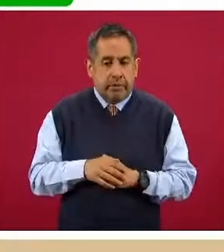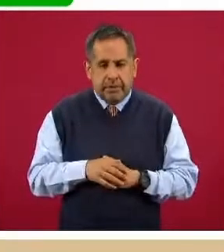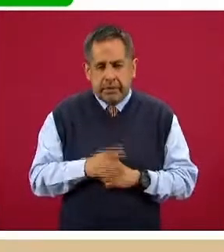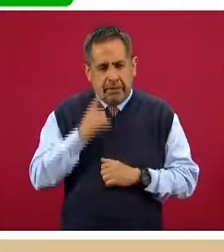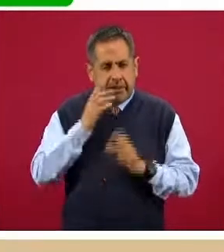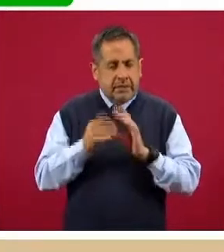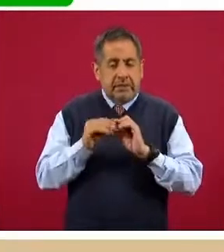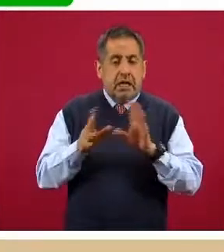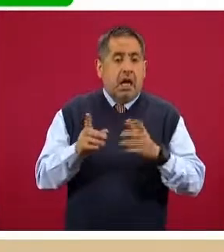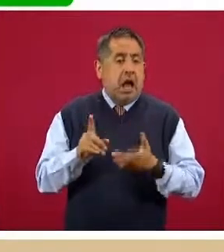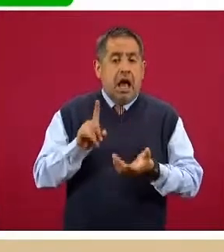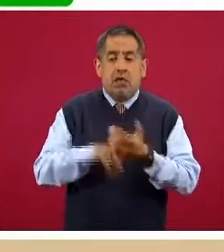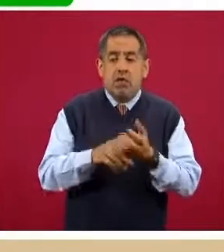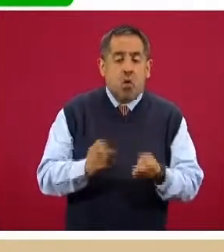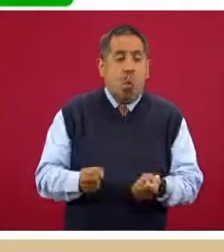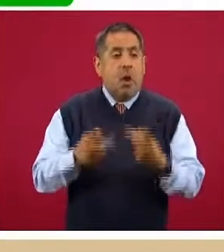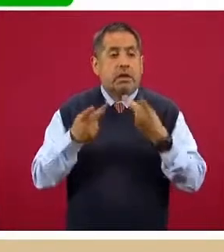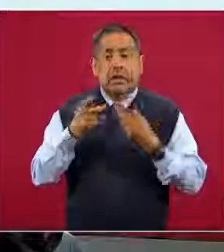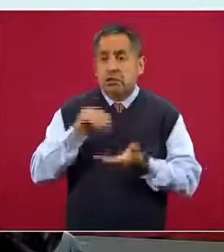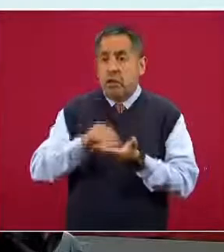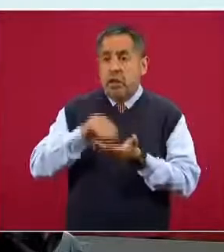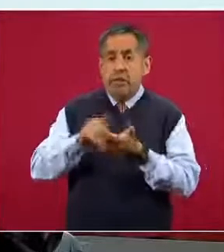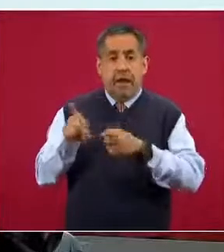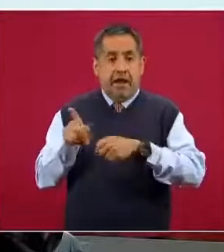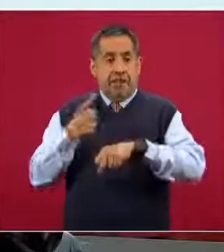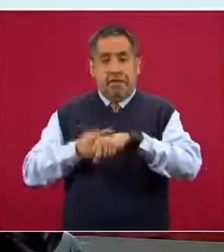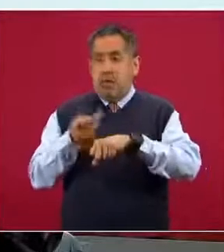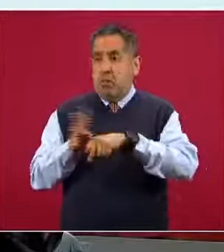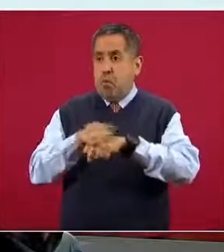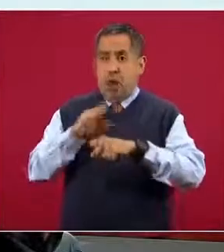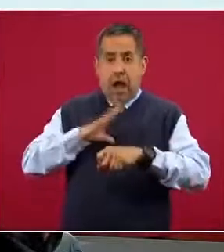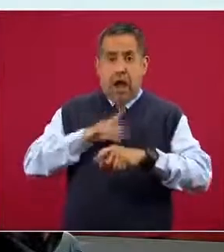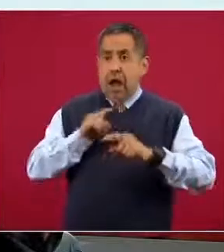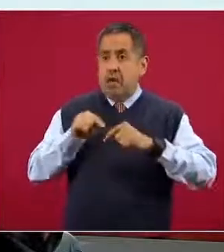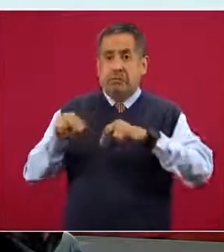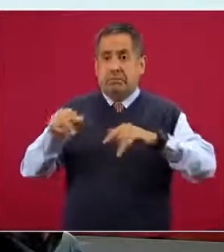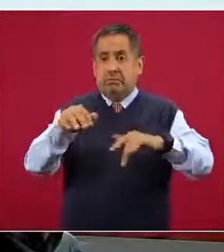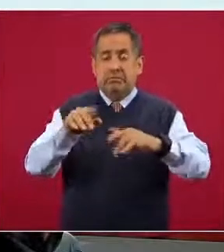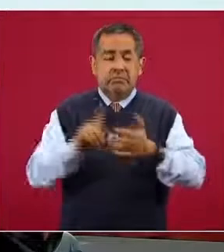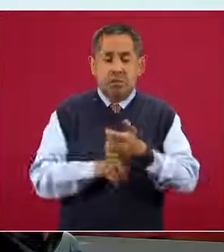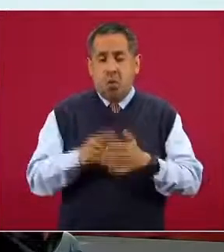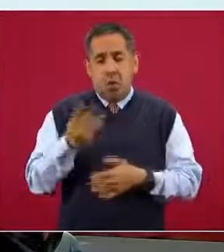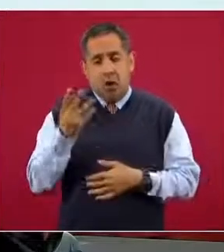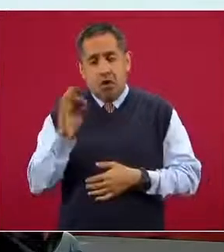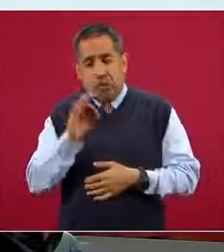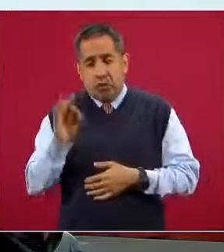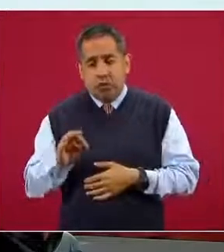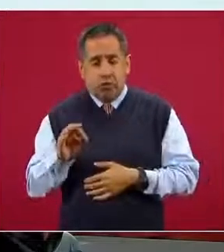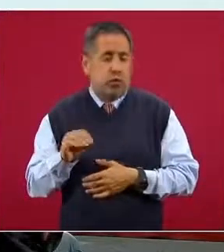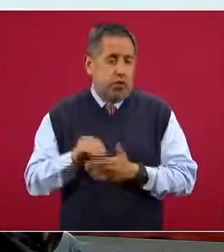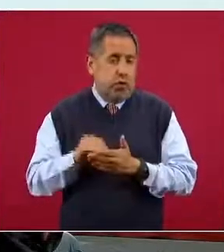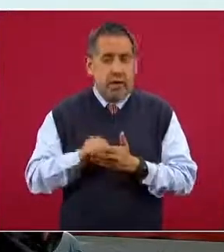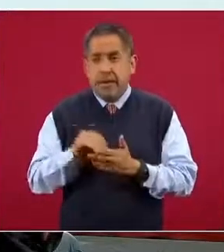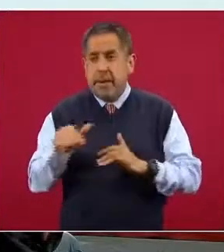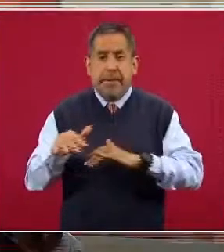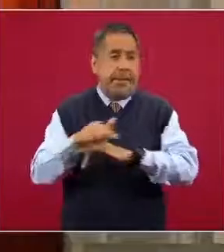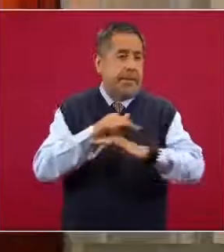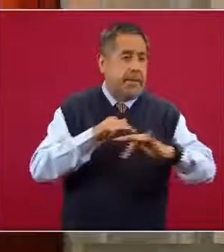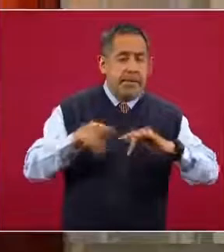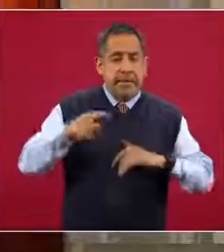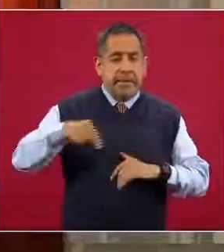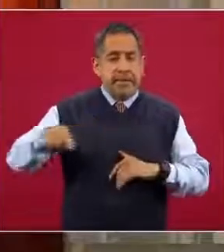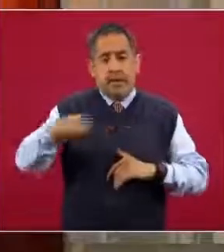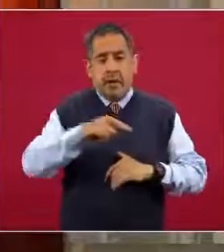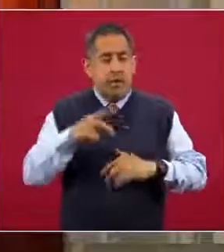de los casos activos estimados para el día de hoy continúa localizando un 4% como la proporción de las personas